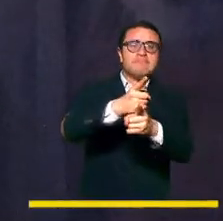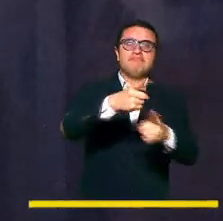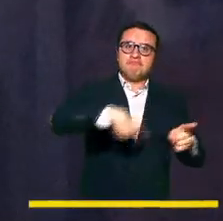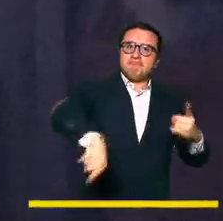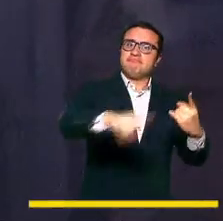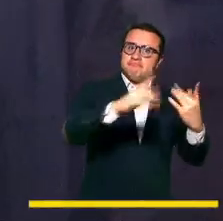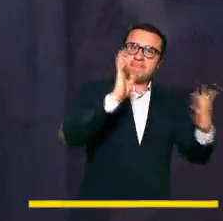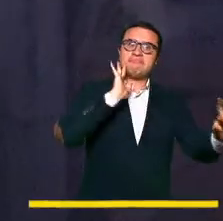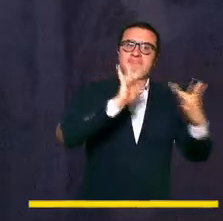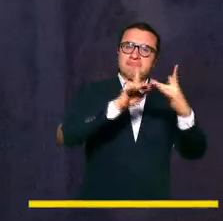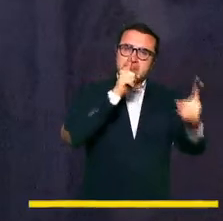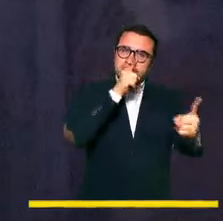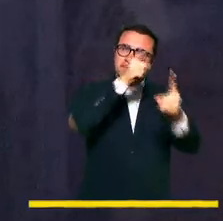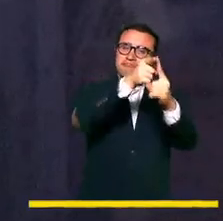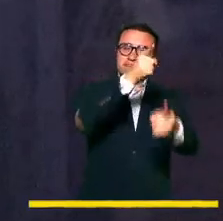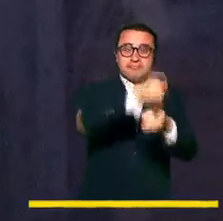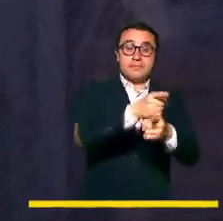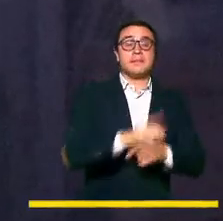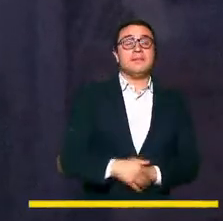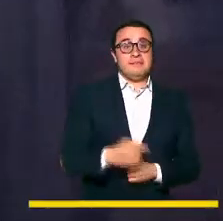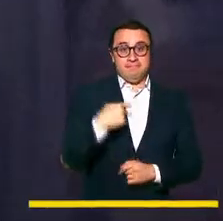Cuando se habla de la constituyente,